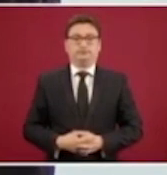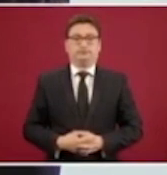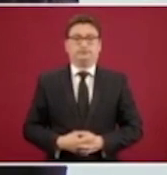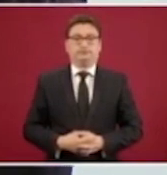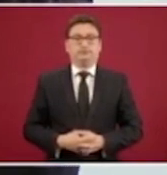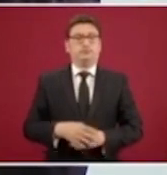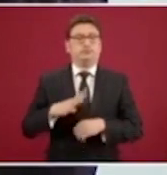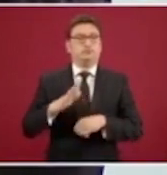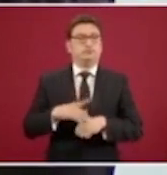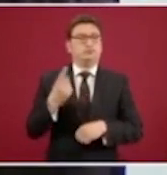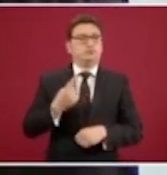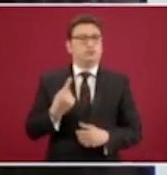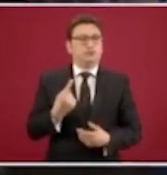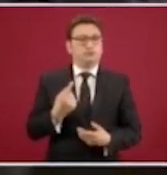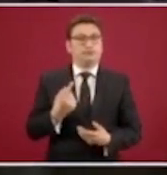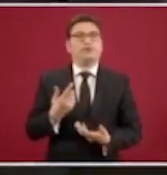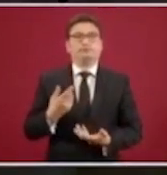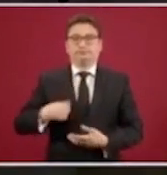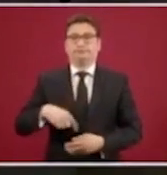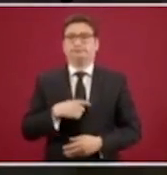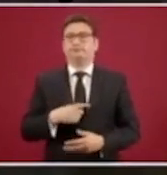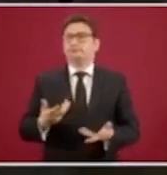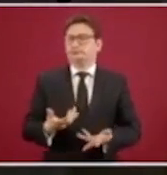vamos a